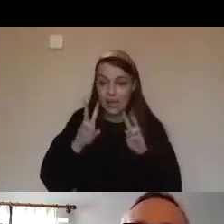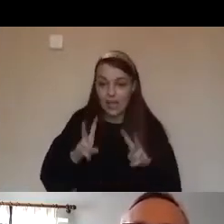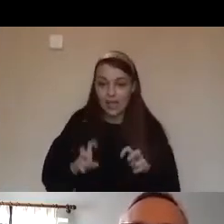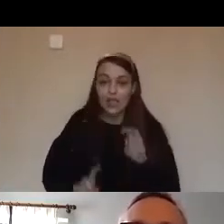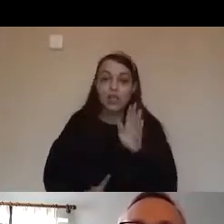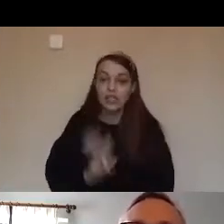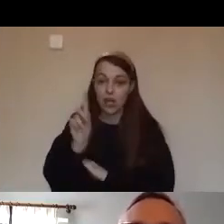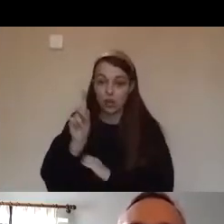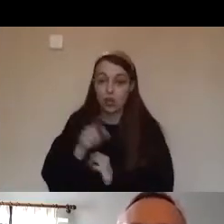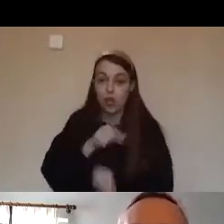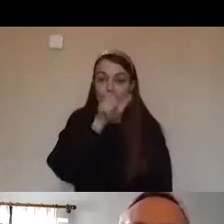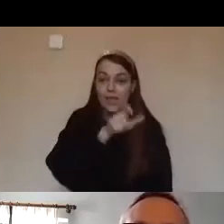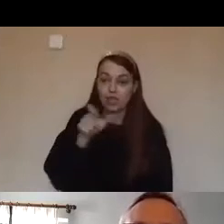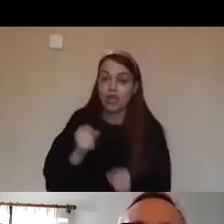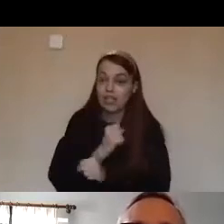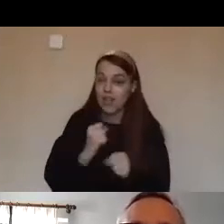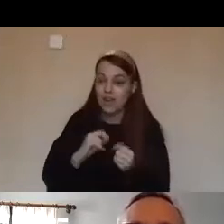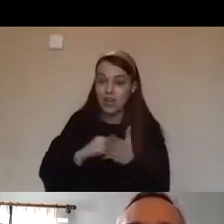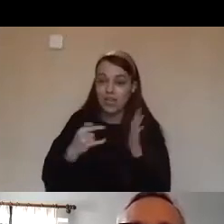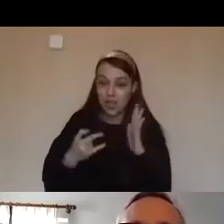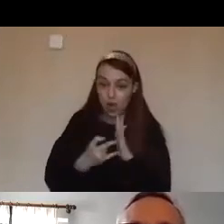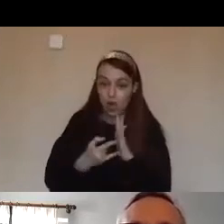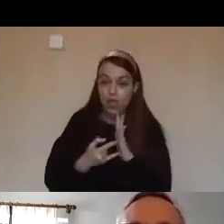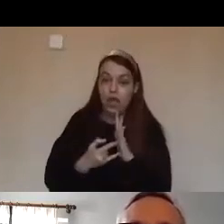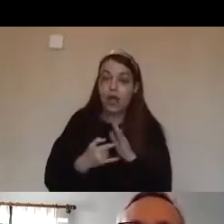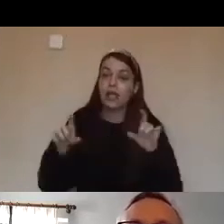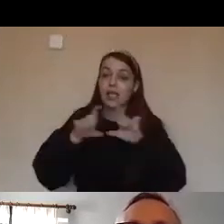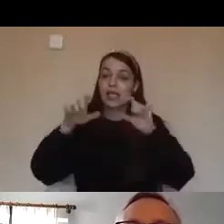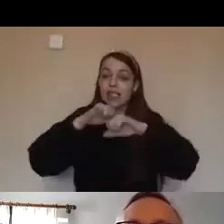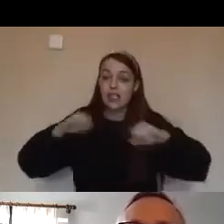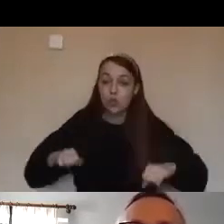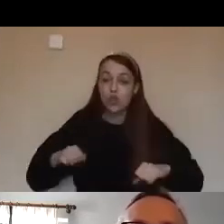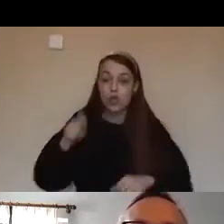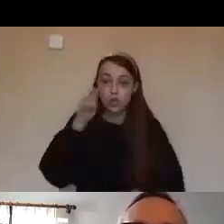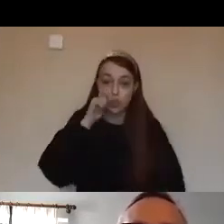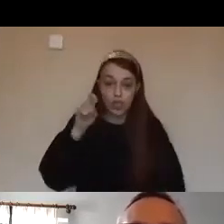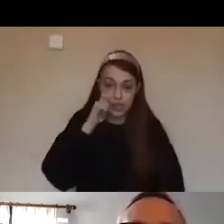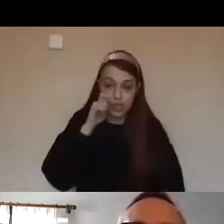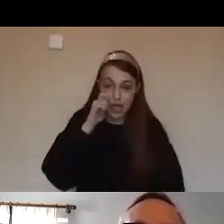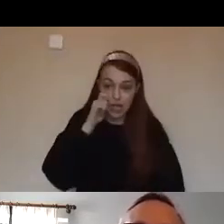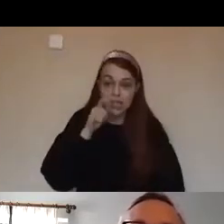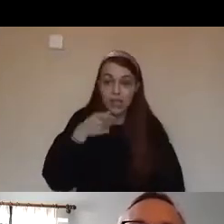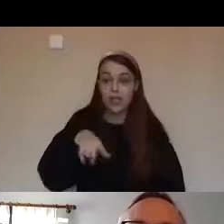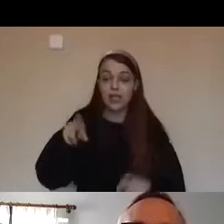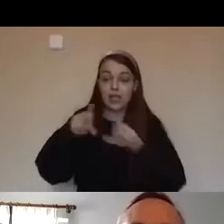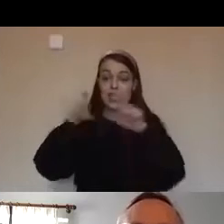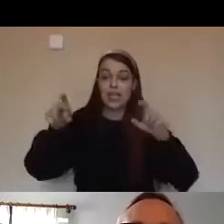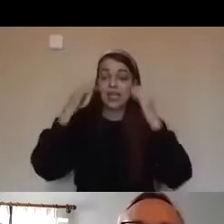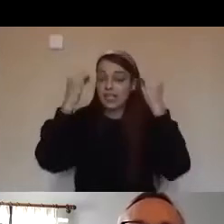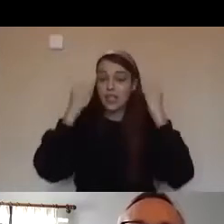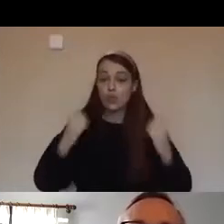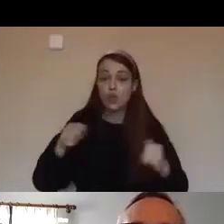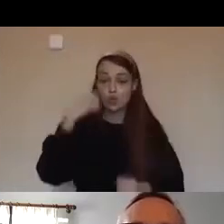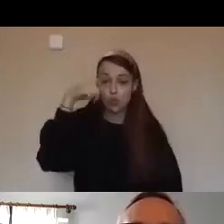desarrollo, gente que trabaja en tecnología y en las instituciones turísticas, instituciones culturales, para que busquen formas